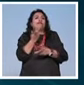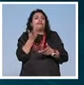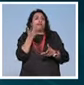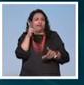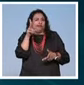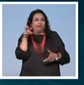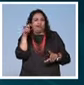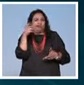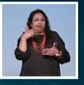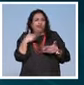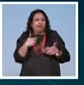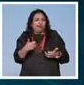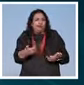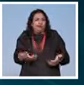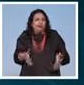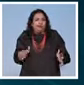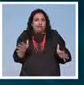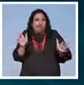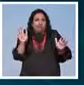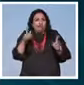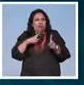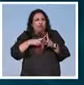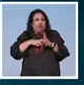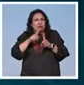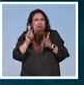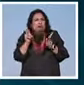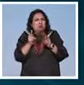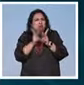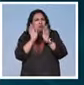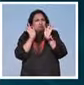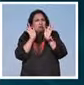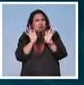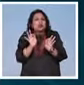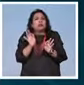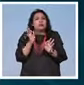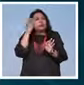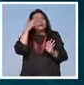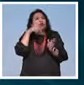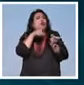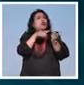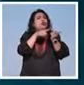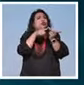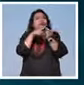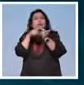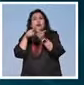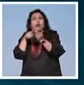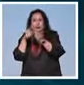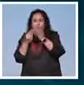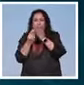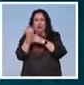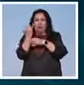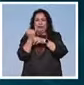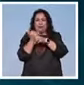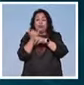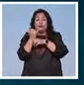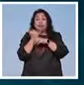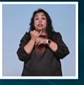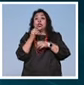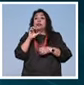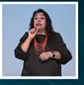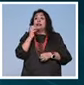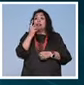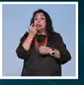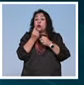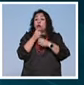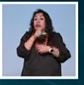extremadamente difícil de entender, pues el clima era casi perfecto para orientarse. Nuevas investigaciones, 65